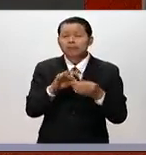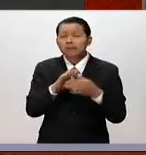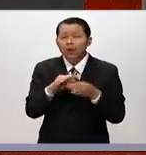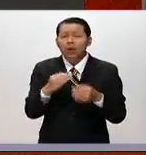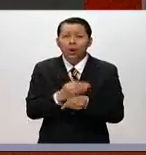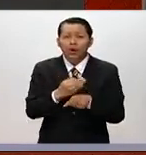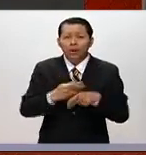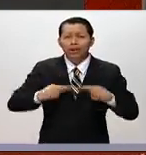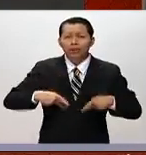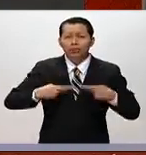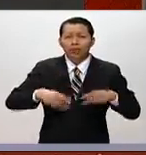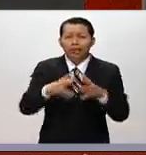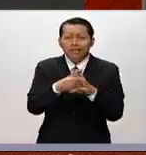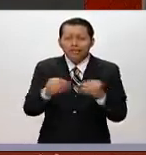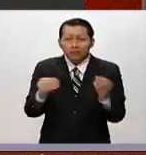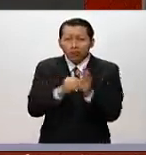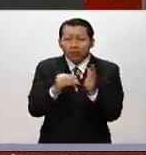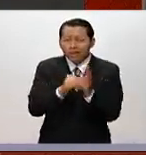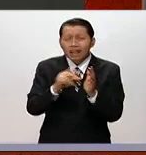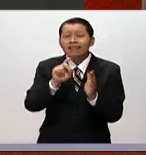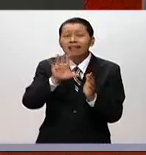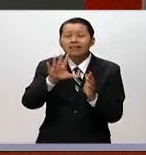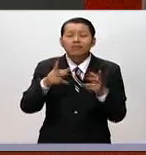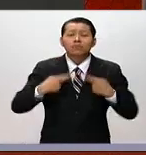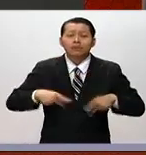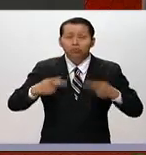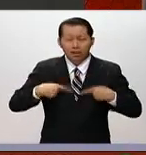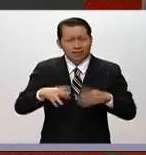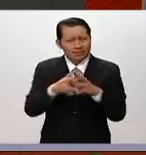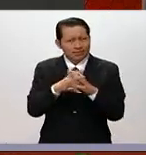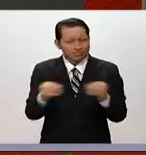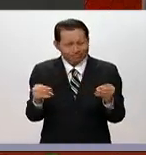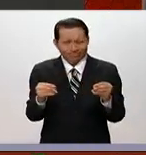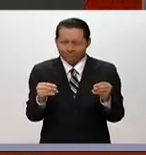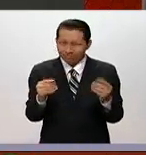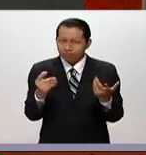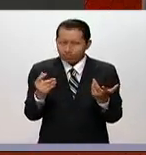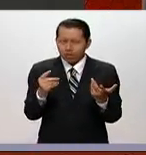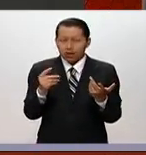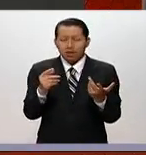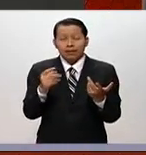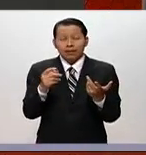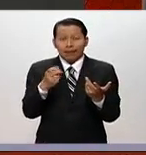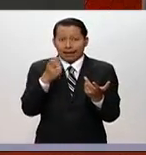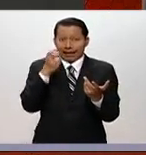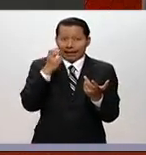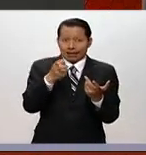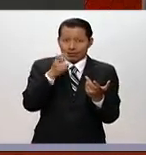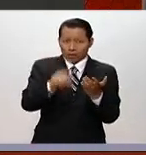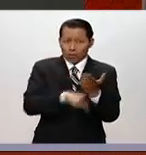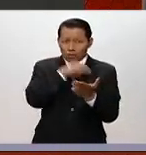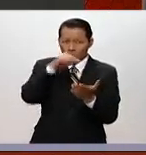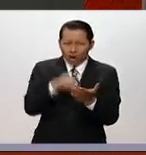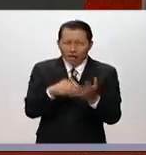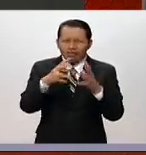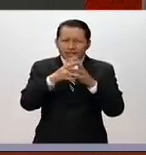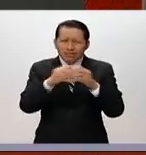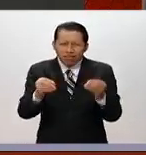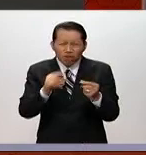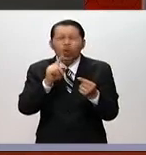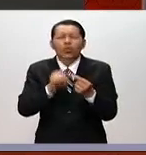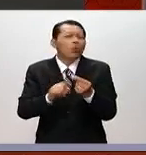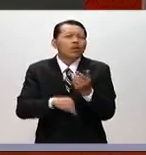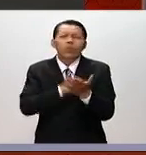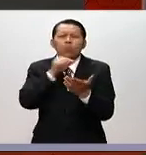este momento continúan desaparecidas en Puebla. ¿En qué puntos del estado podrían estar estas personas desaparecidas? ¿En